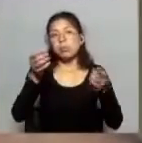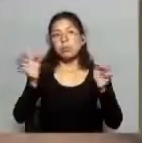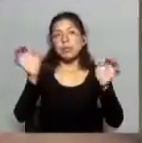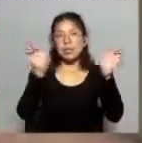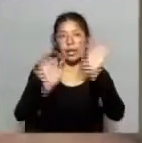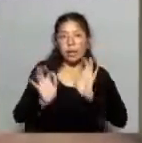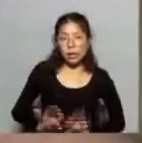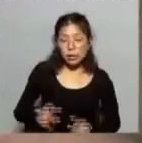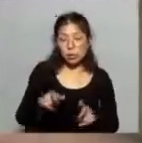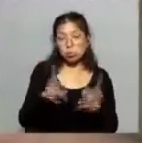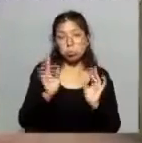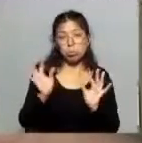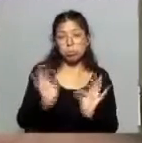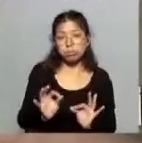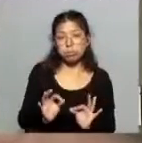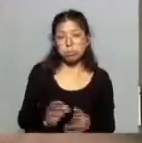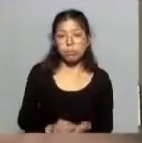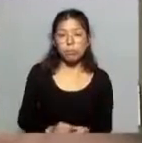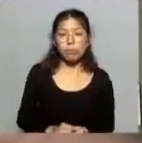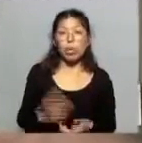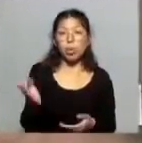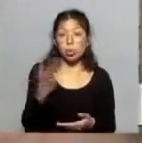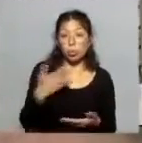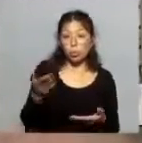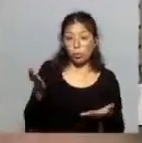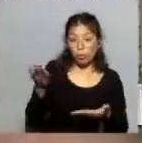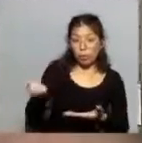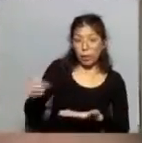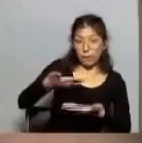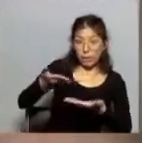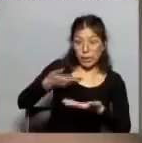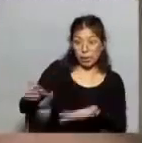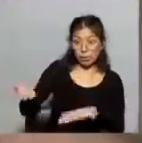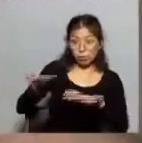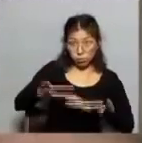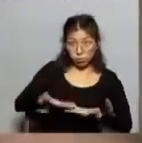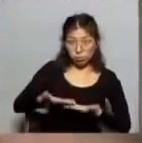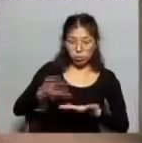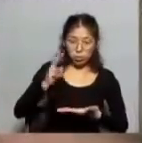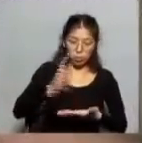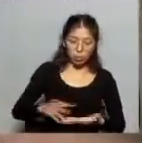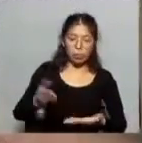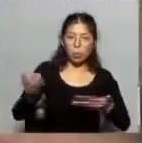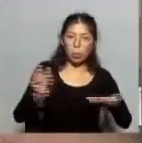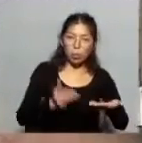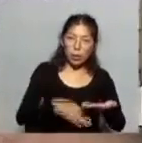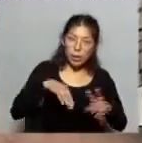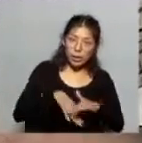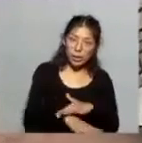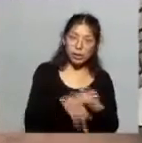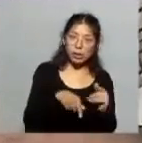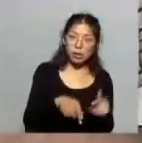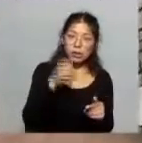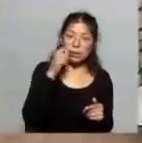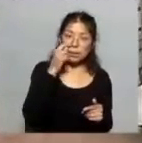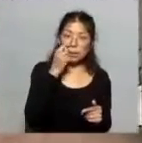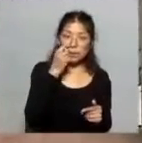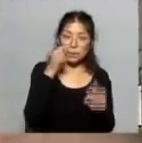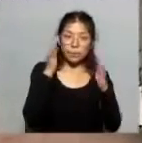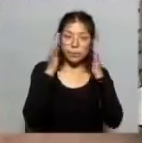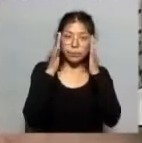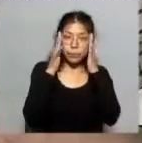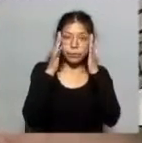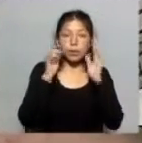la capital nosotros vamos a recepcionar todo el material que quieran hacernos llegar va a estar presente la